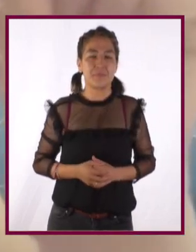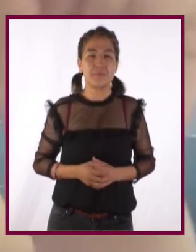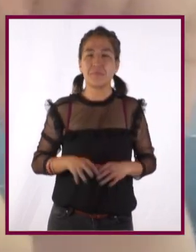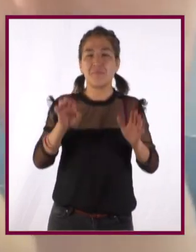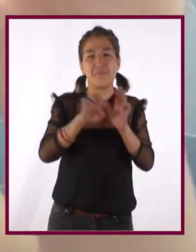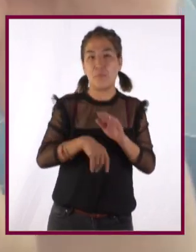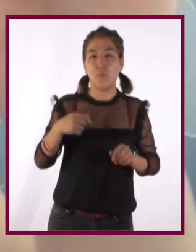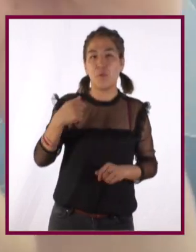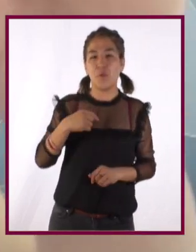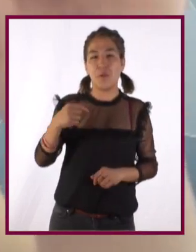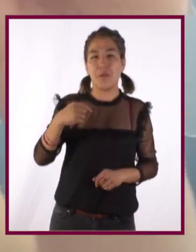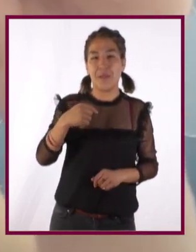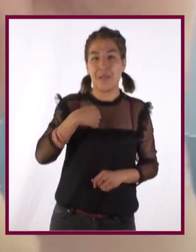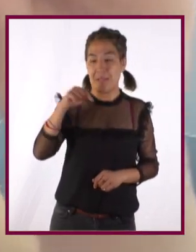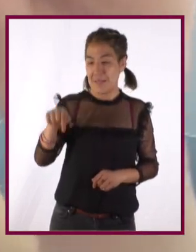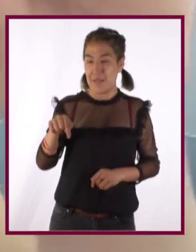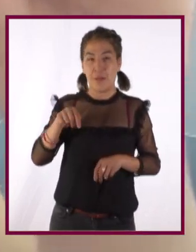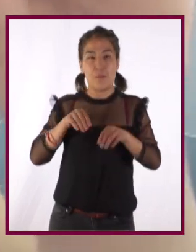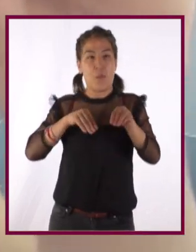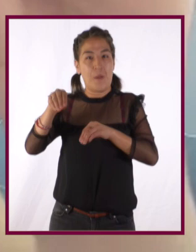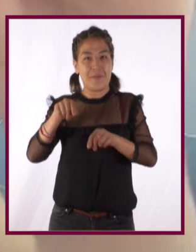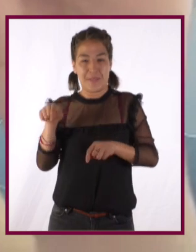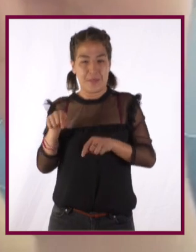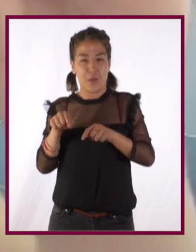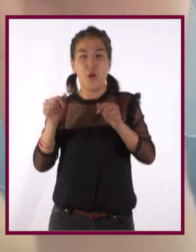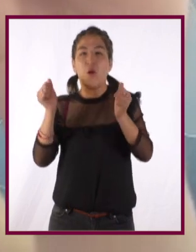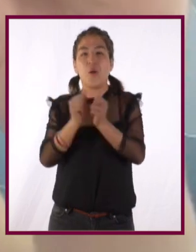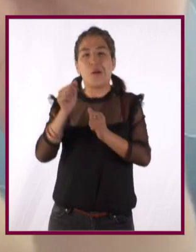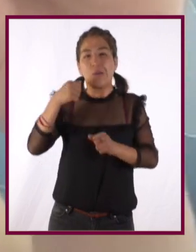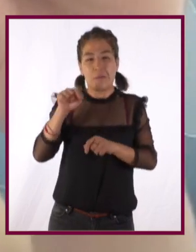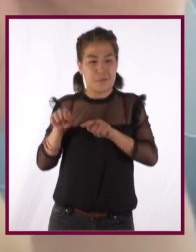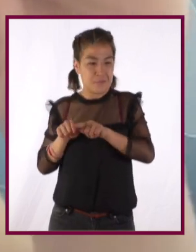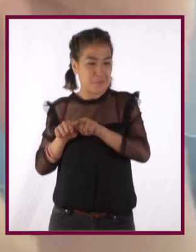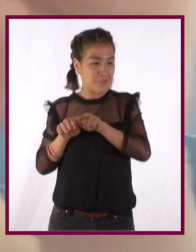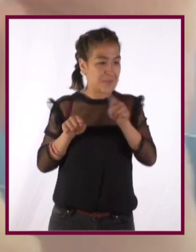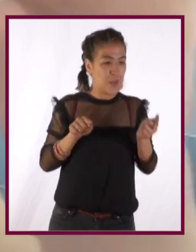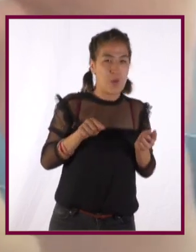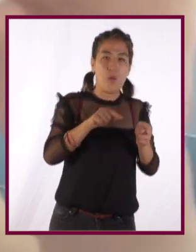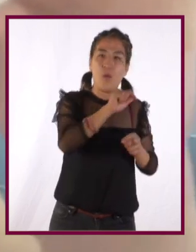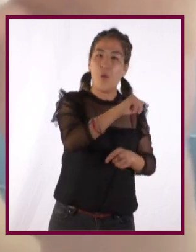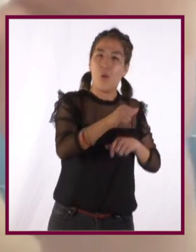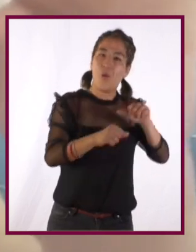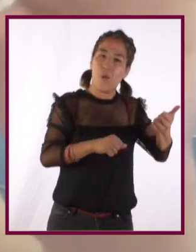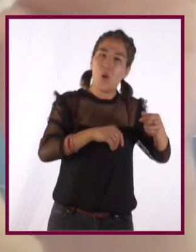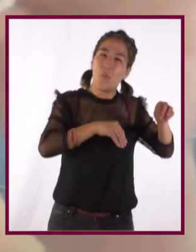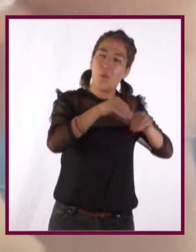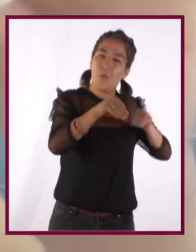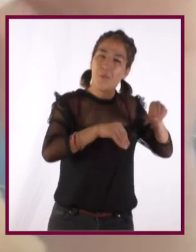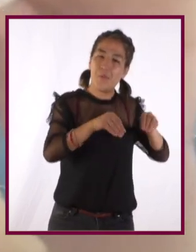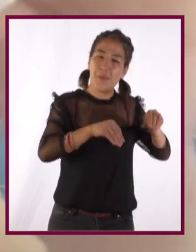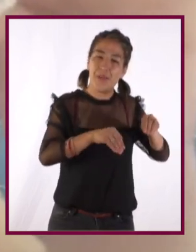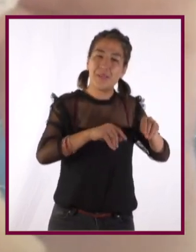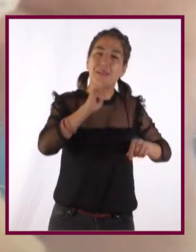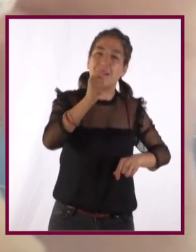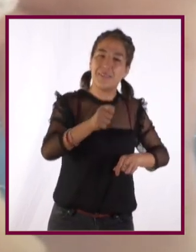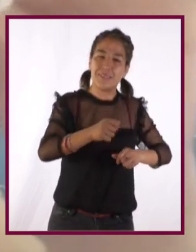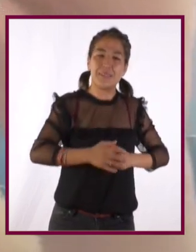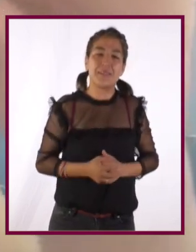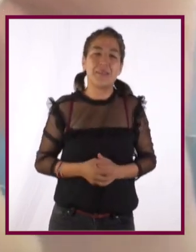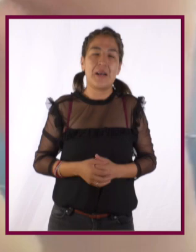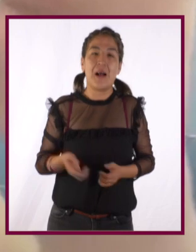si yo puedo ir de este estado hacia este otro estado a través de el proceso